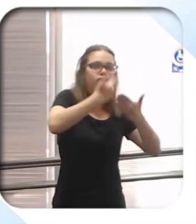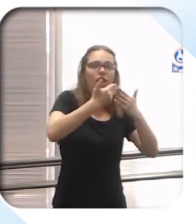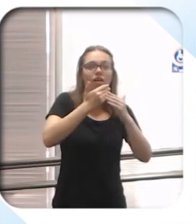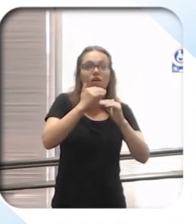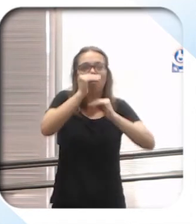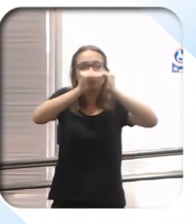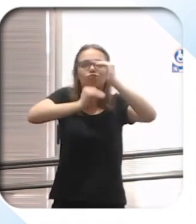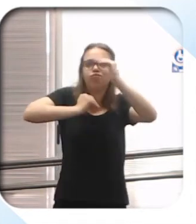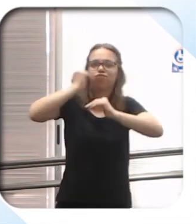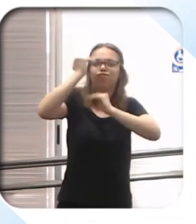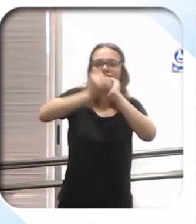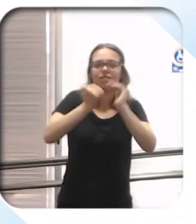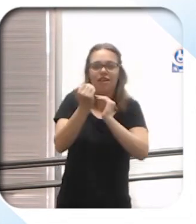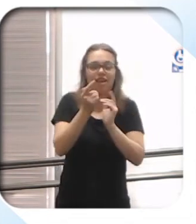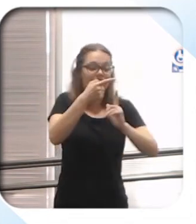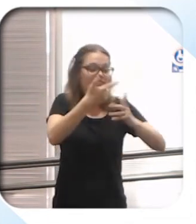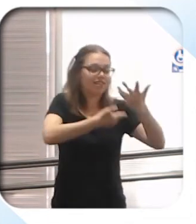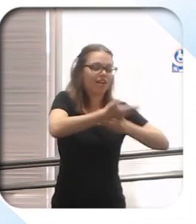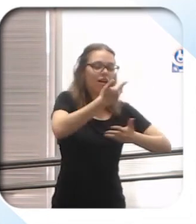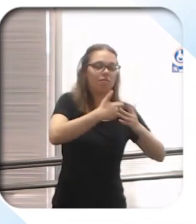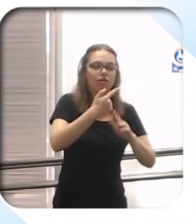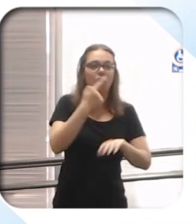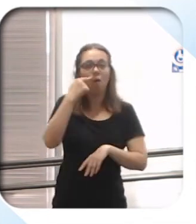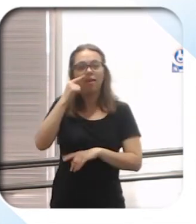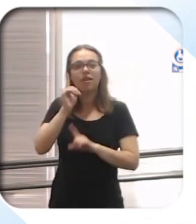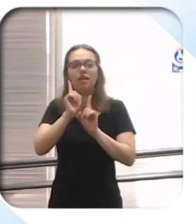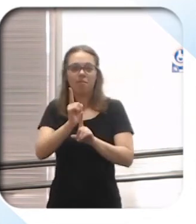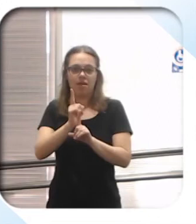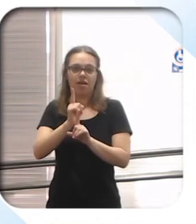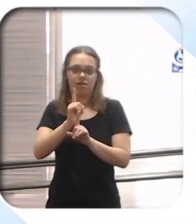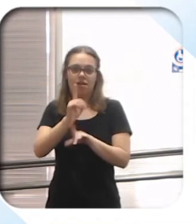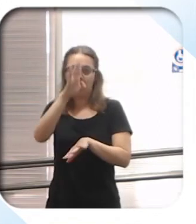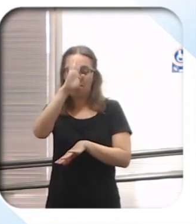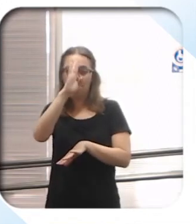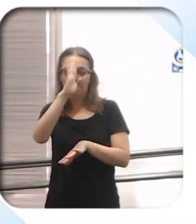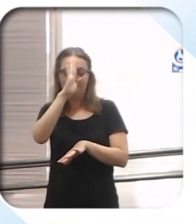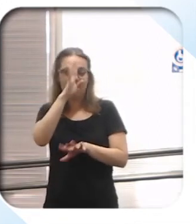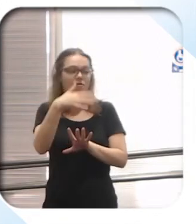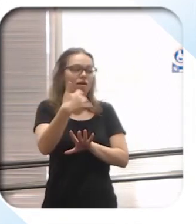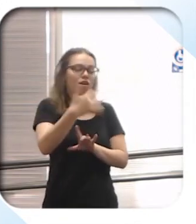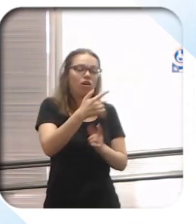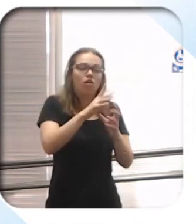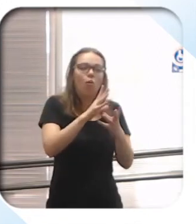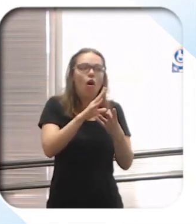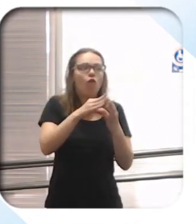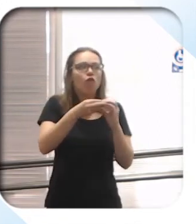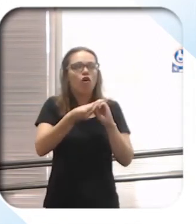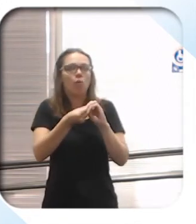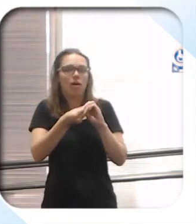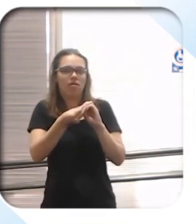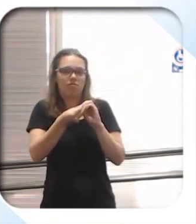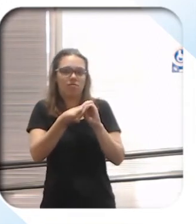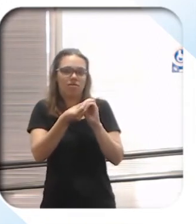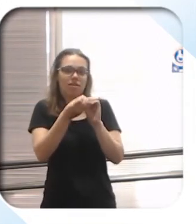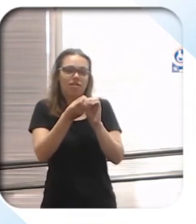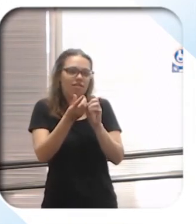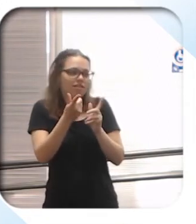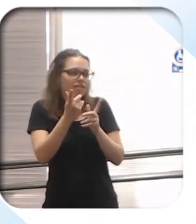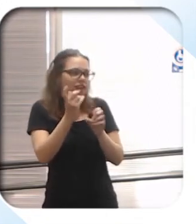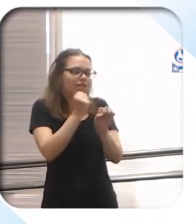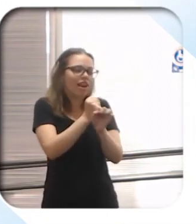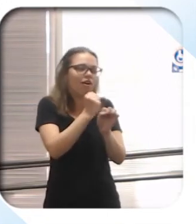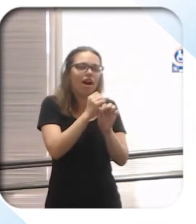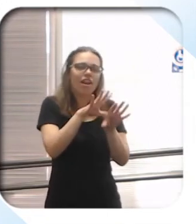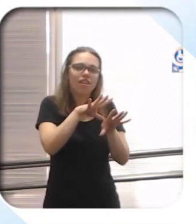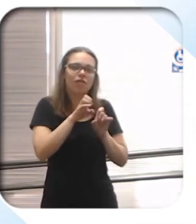persona en el intercambio. Los padres van aprendiendo desde su experiencia y valores a proceder con sus hijos, porque también